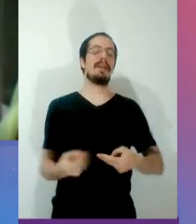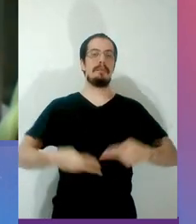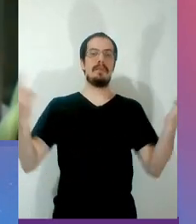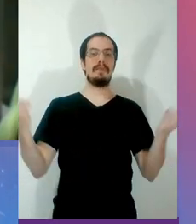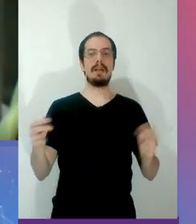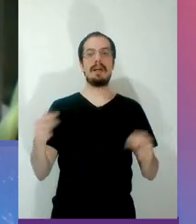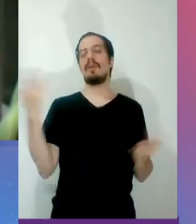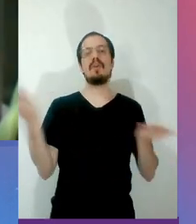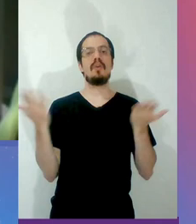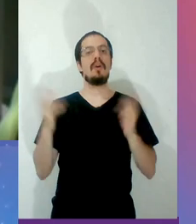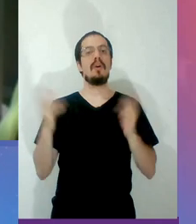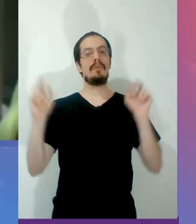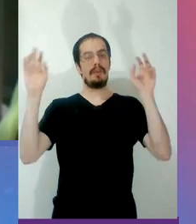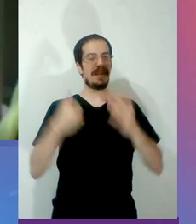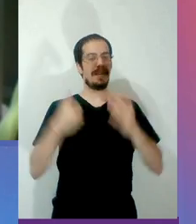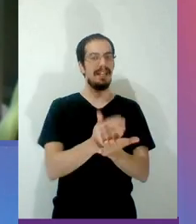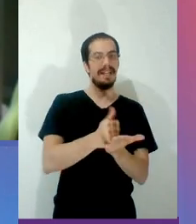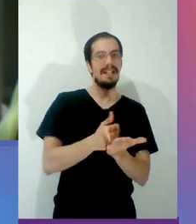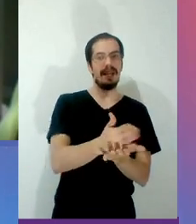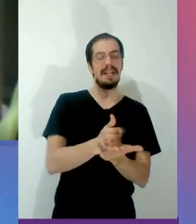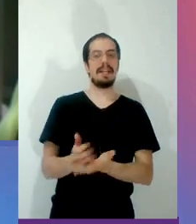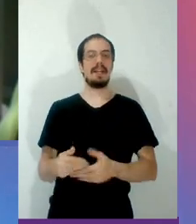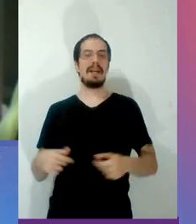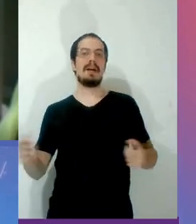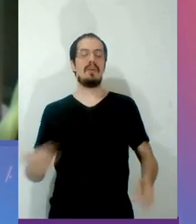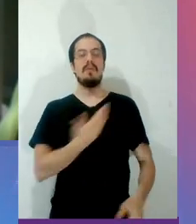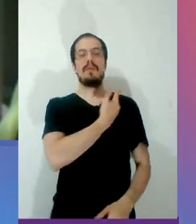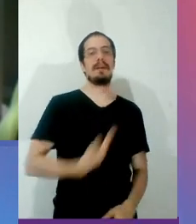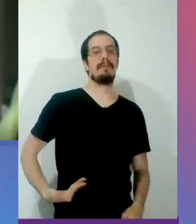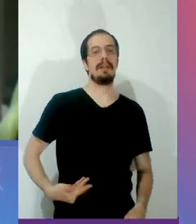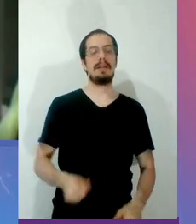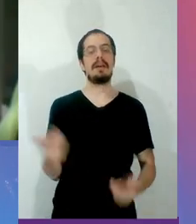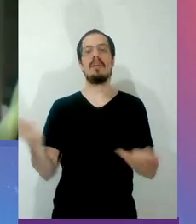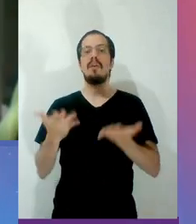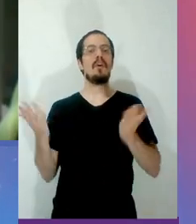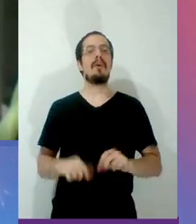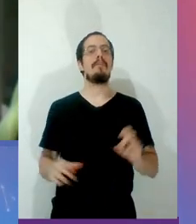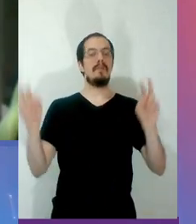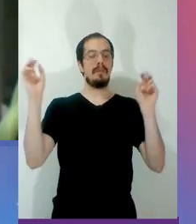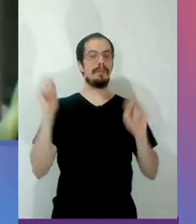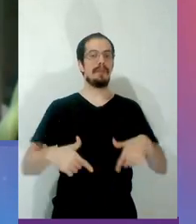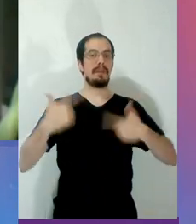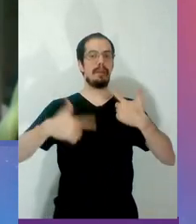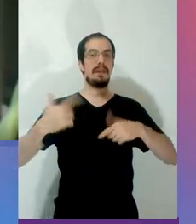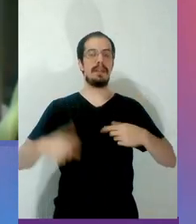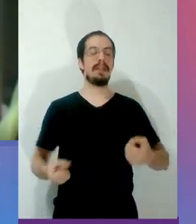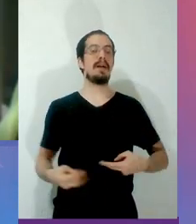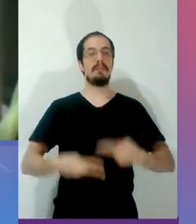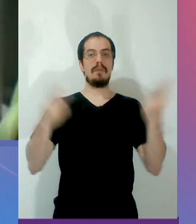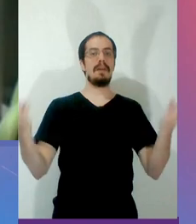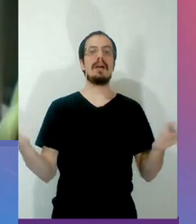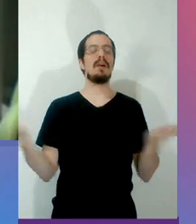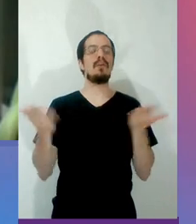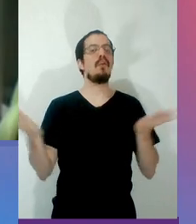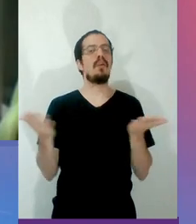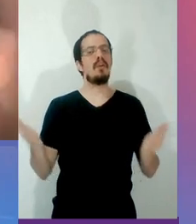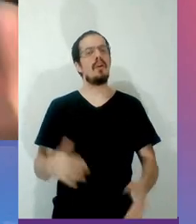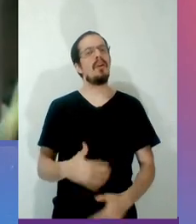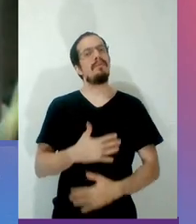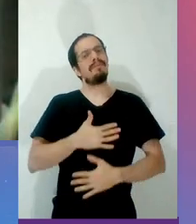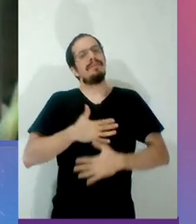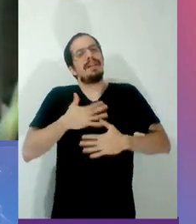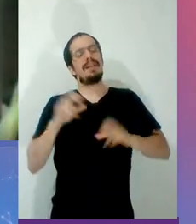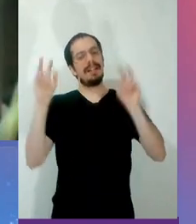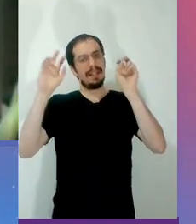gubernamentales, sí, exactamente, políticas públicas amorosas con la crianza, que me gusta como